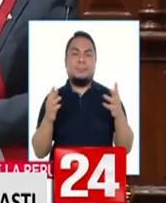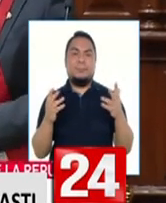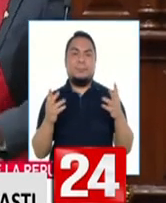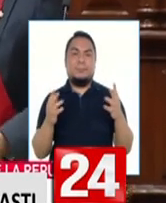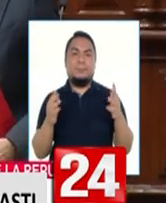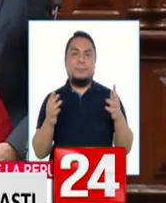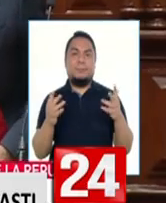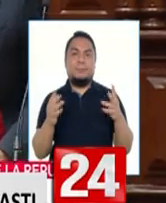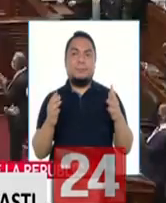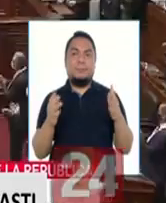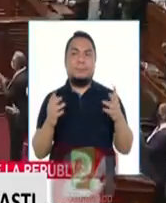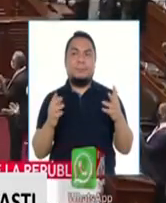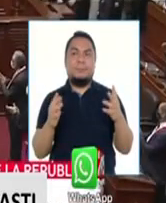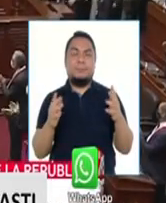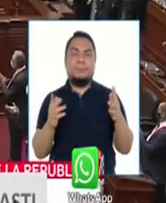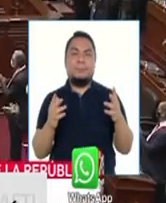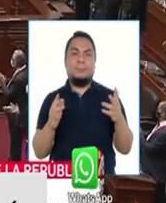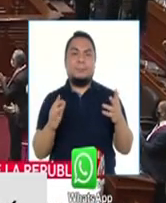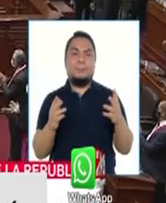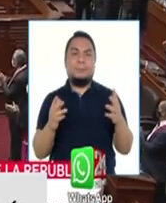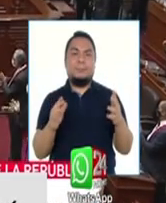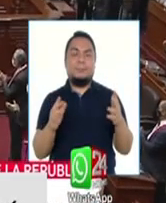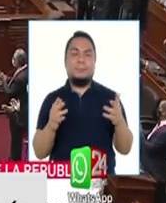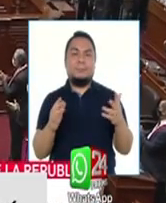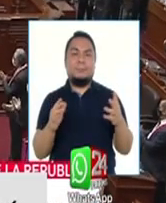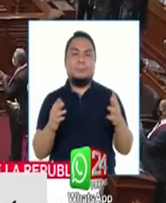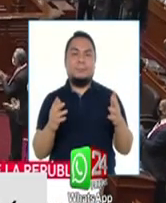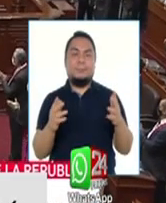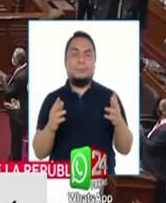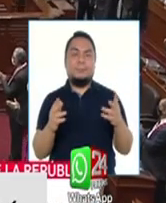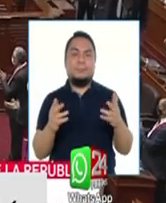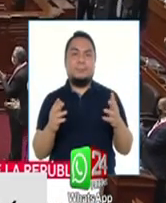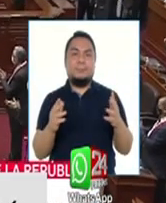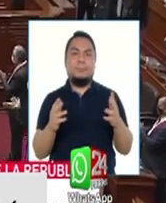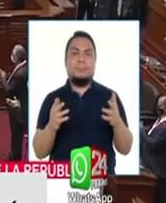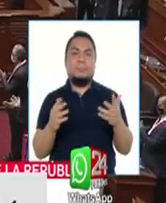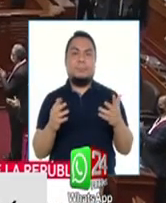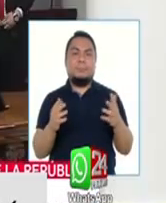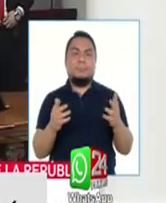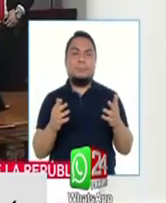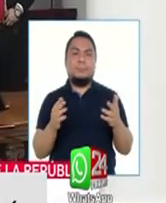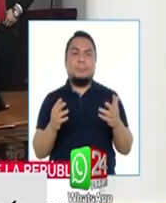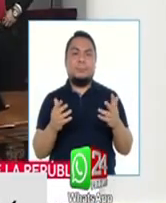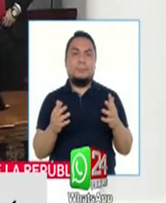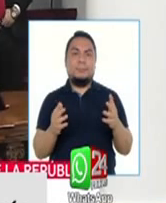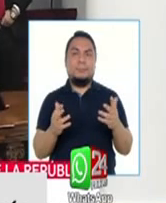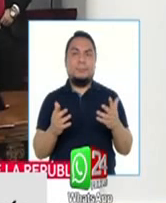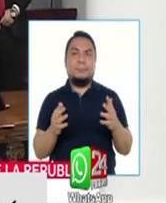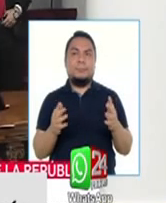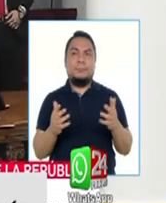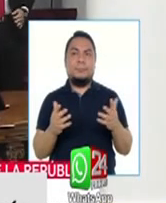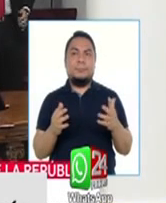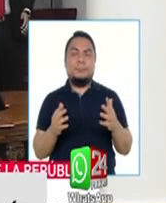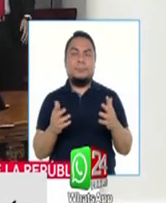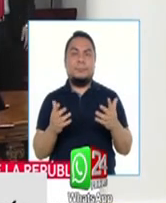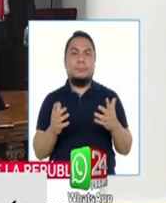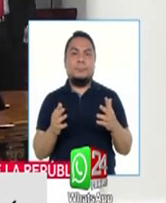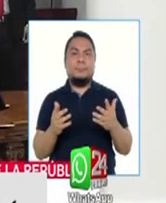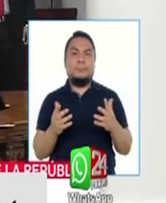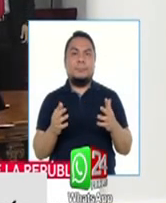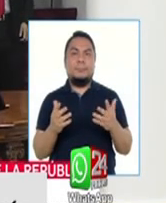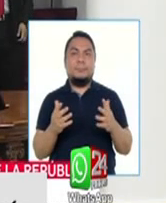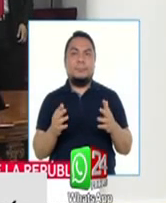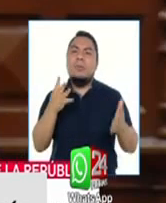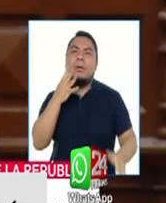y emergencia sin duda el poema que recitó fue lo más comentado aquel 17 de noviembre del